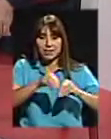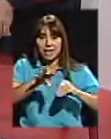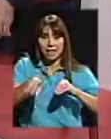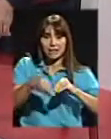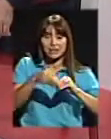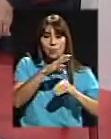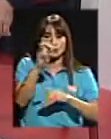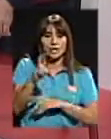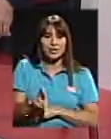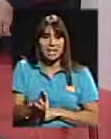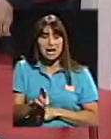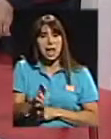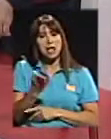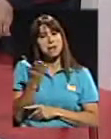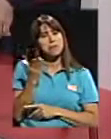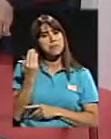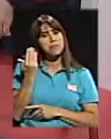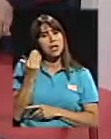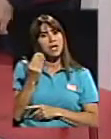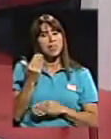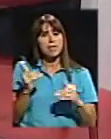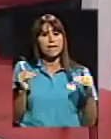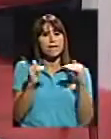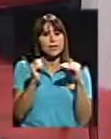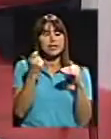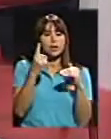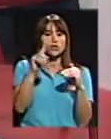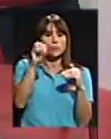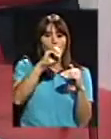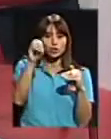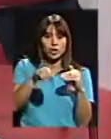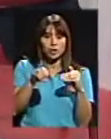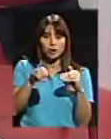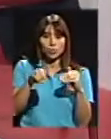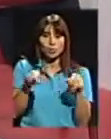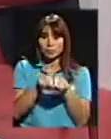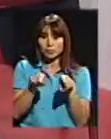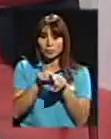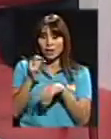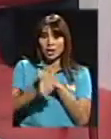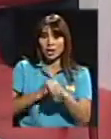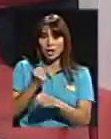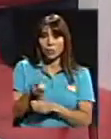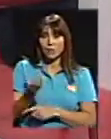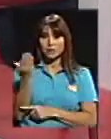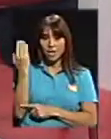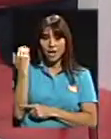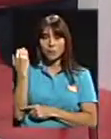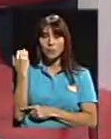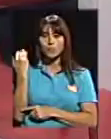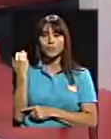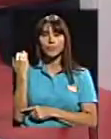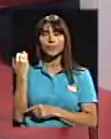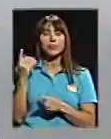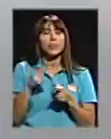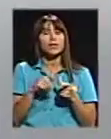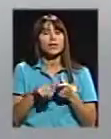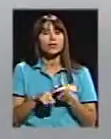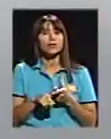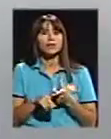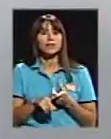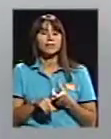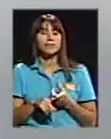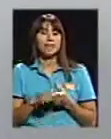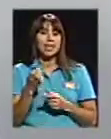niveles del 11% incluso, ¿verdad? En el año pasado. Y entonces,